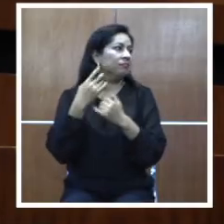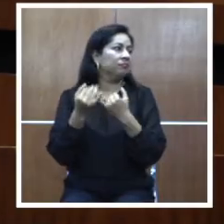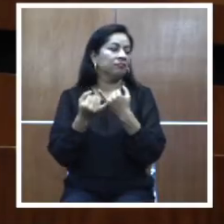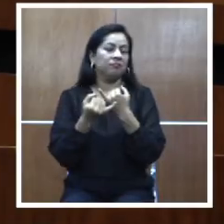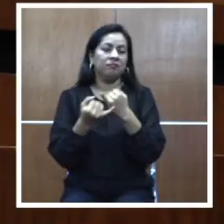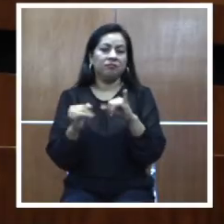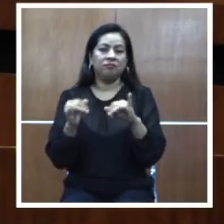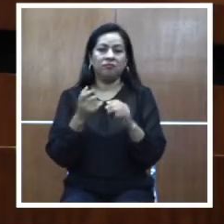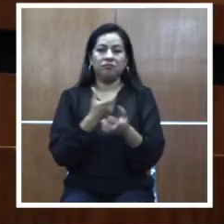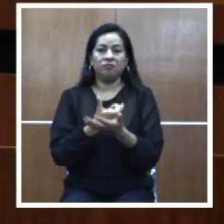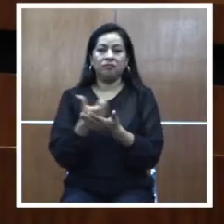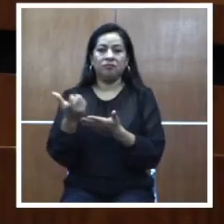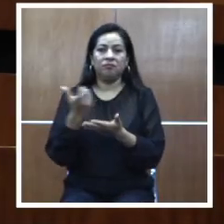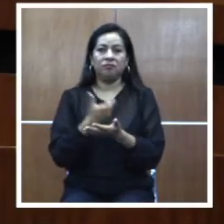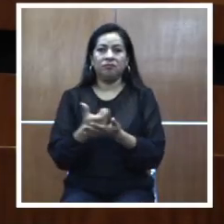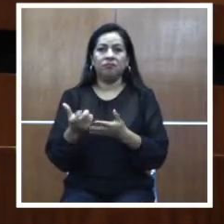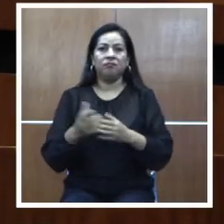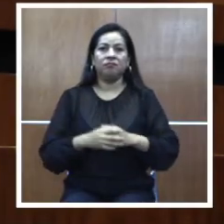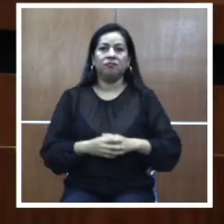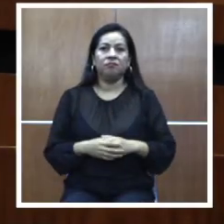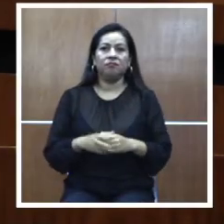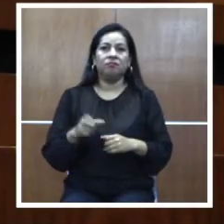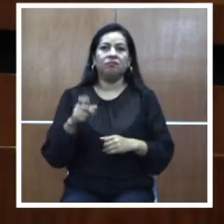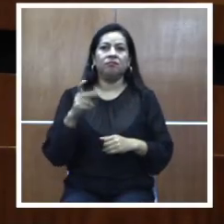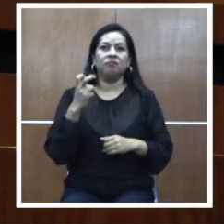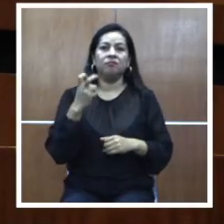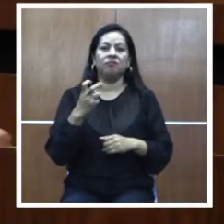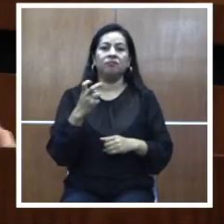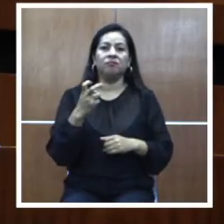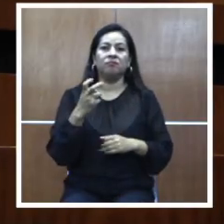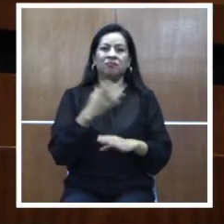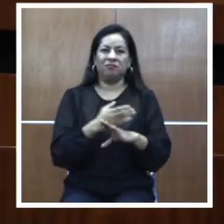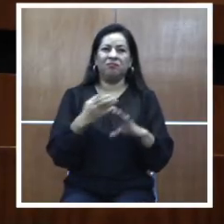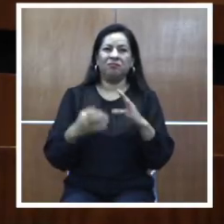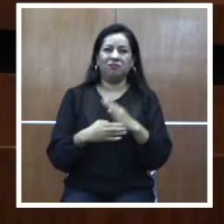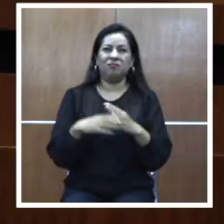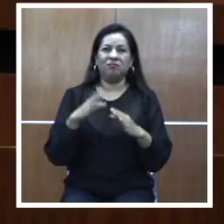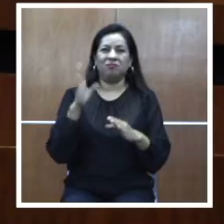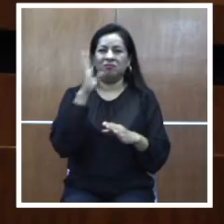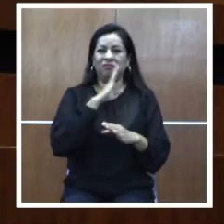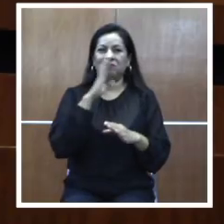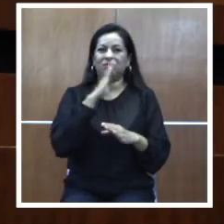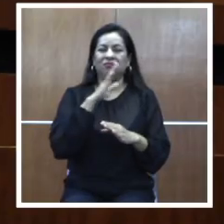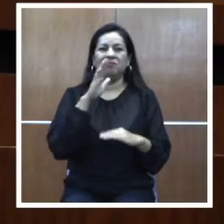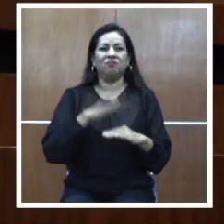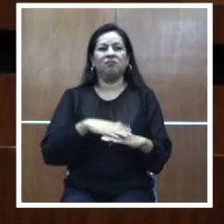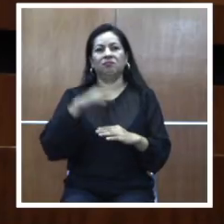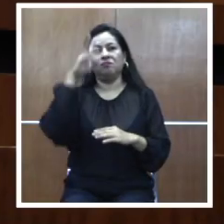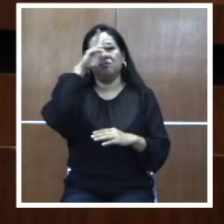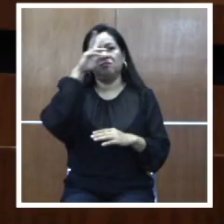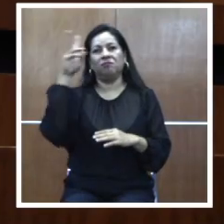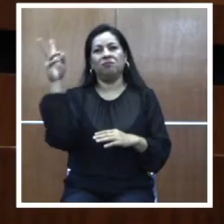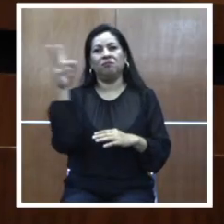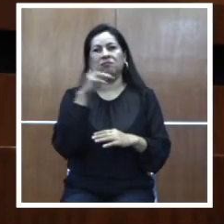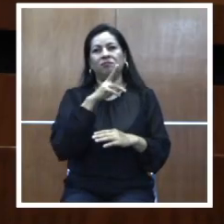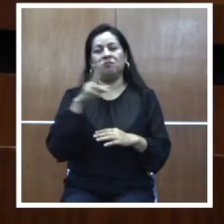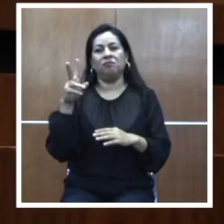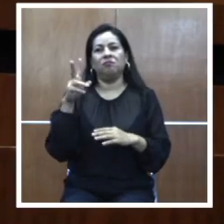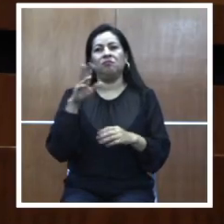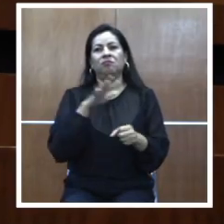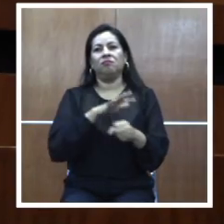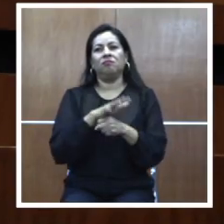independencia económica. Pero entre todas esas amenazas, la que más nos duele es la que ha